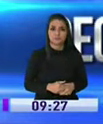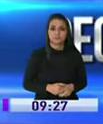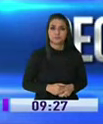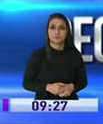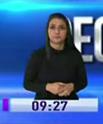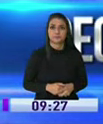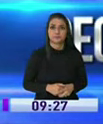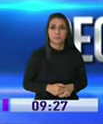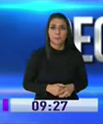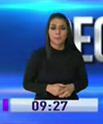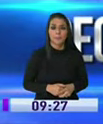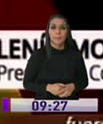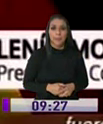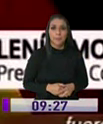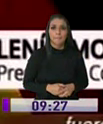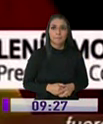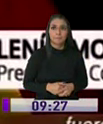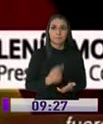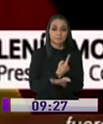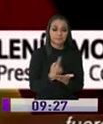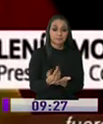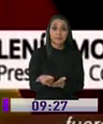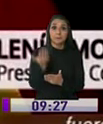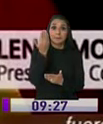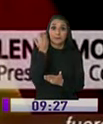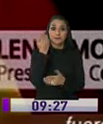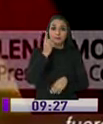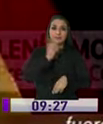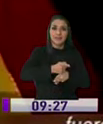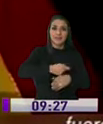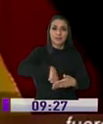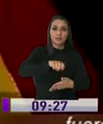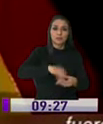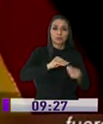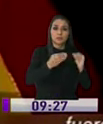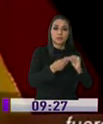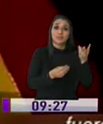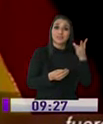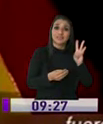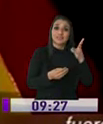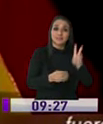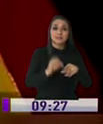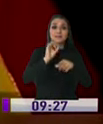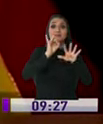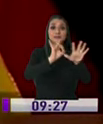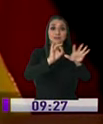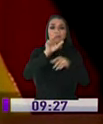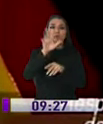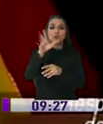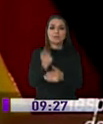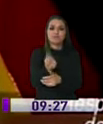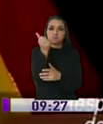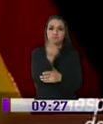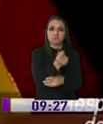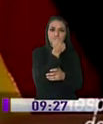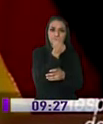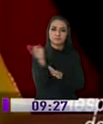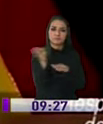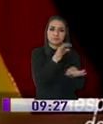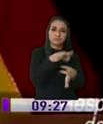Decretos derogados. La semana anterior fueron derogados los decretos 16 y 739.